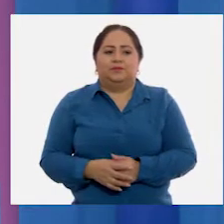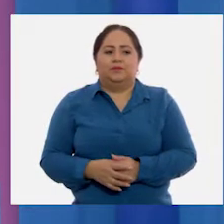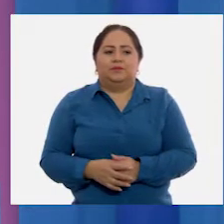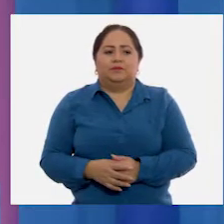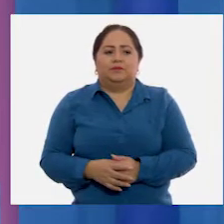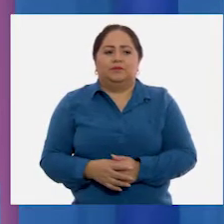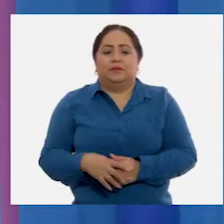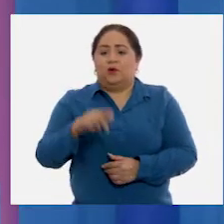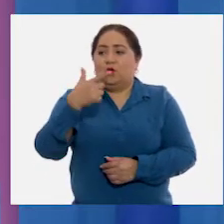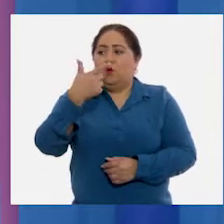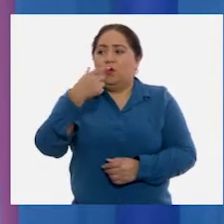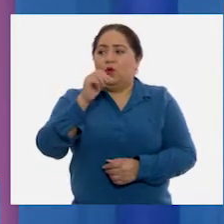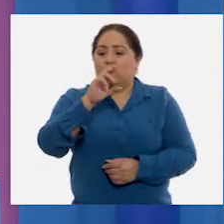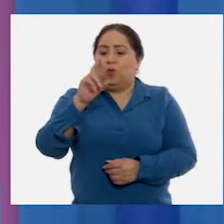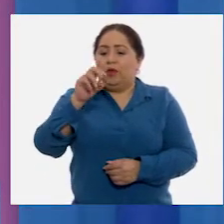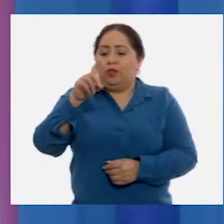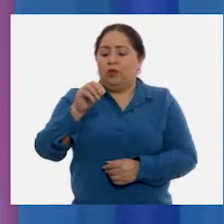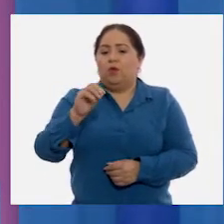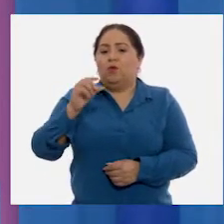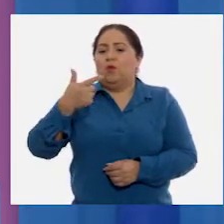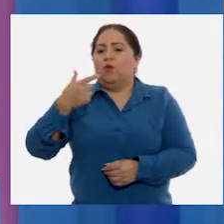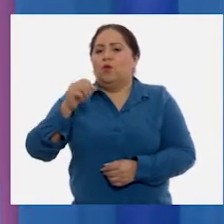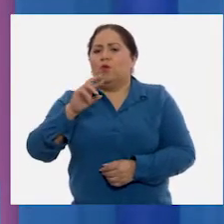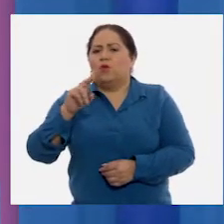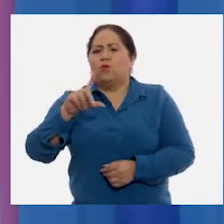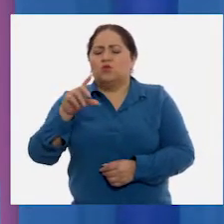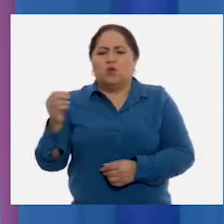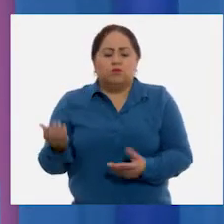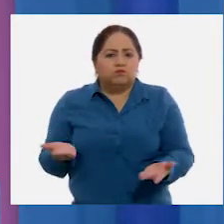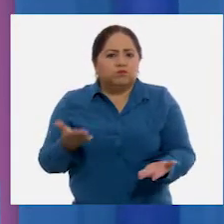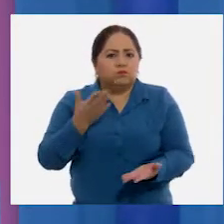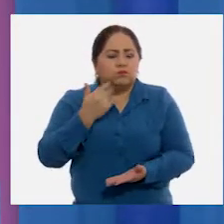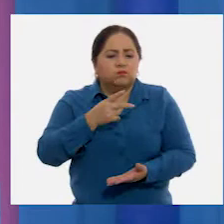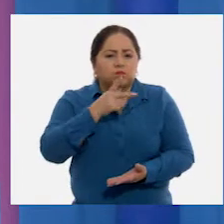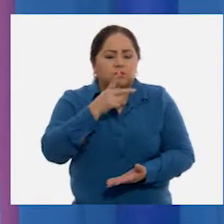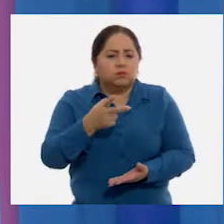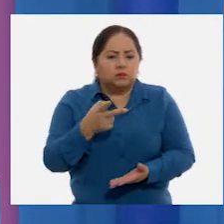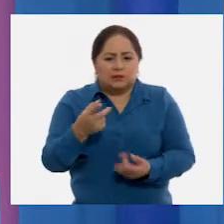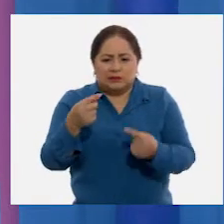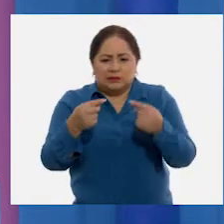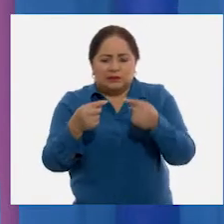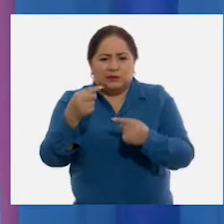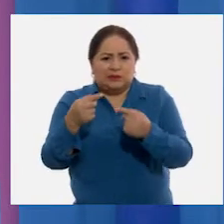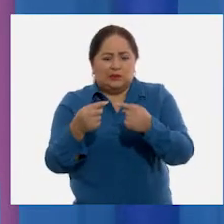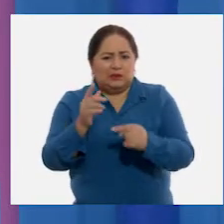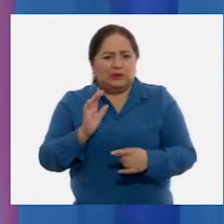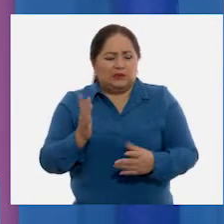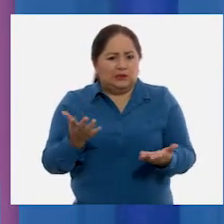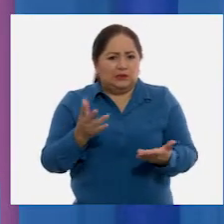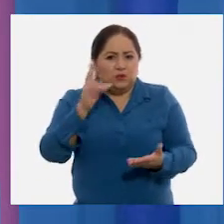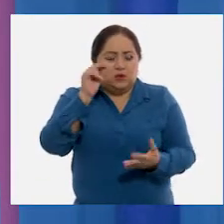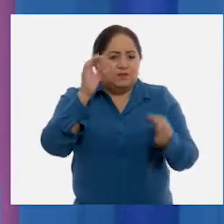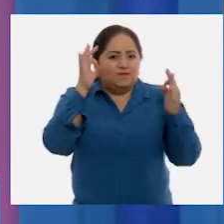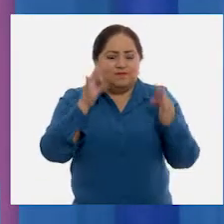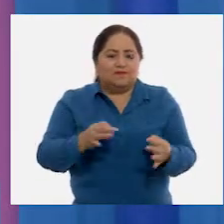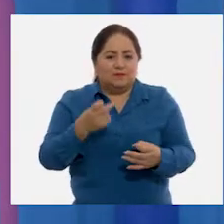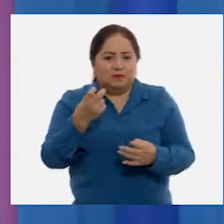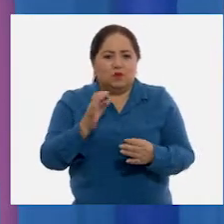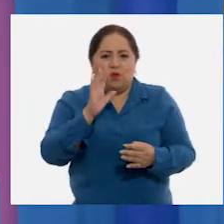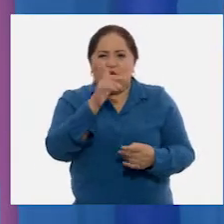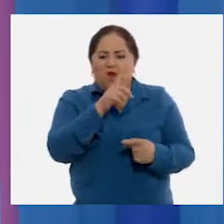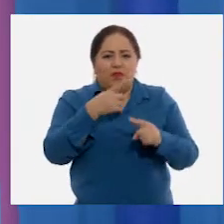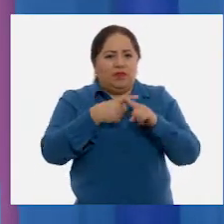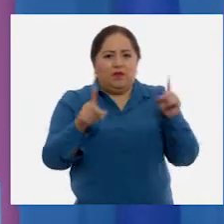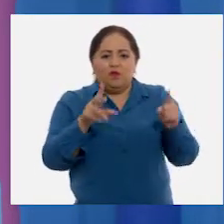pasa de gorruendo a gorrullo. Entonces supongo que es una palabra coloquial, ¿cierto? Entonces esto está en un